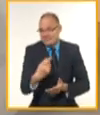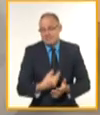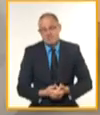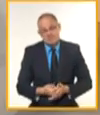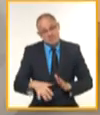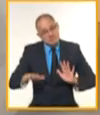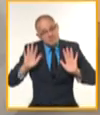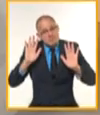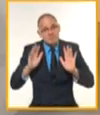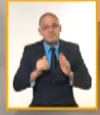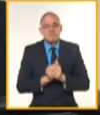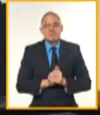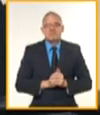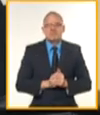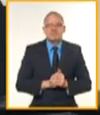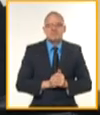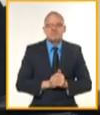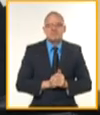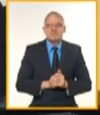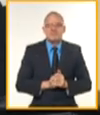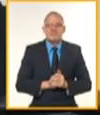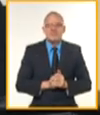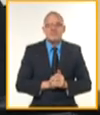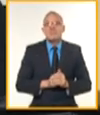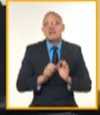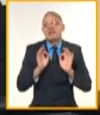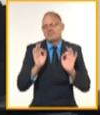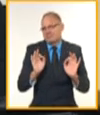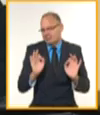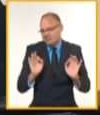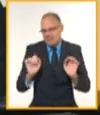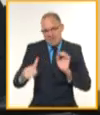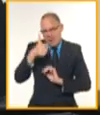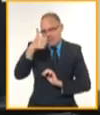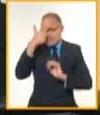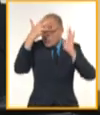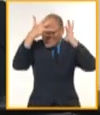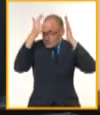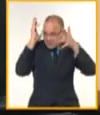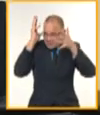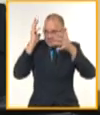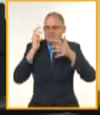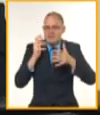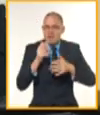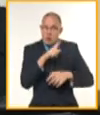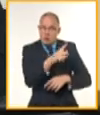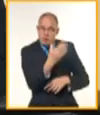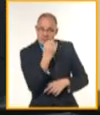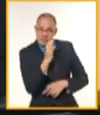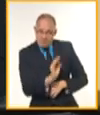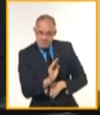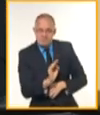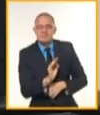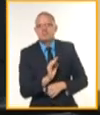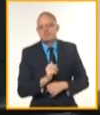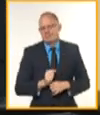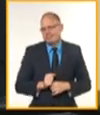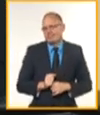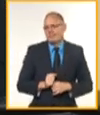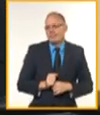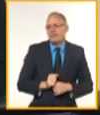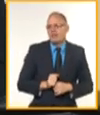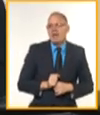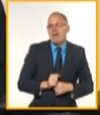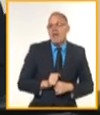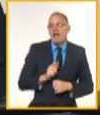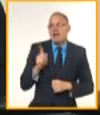hacerle demasiado a eso. Javier Milei, que como señalabas, ha profundizado la